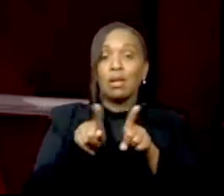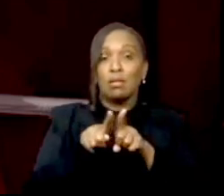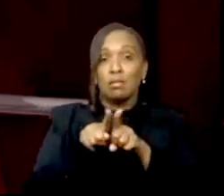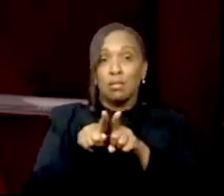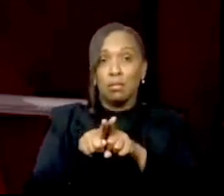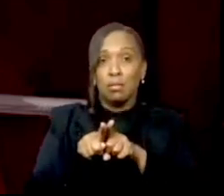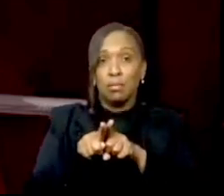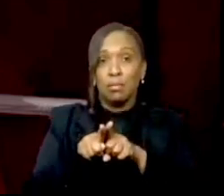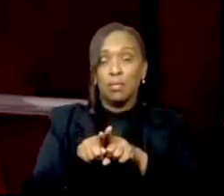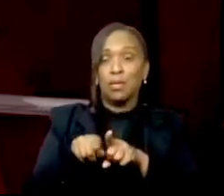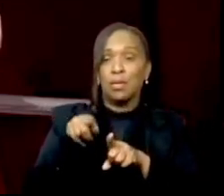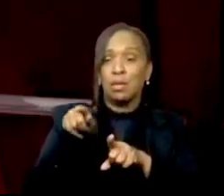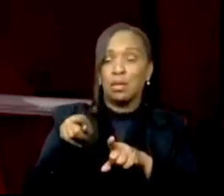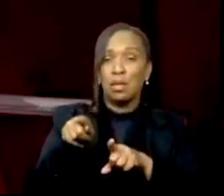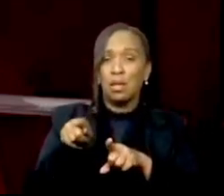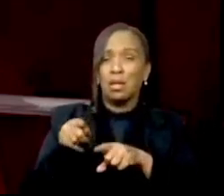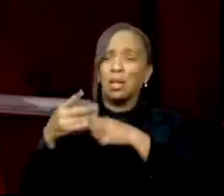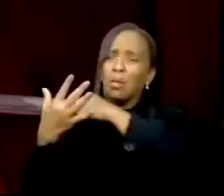desigualdad